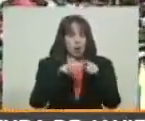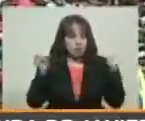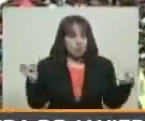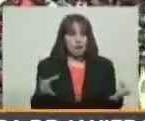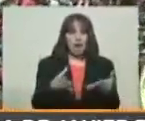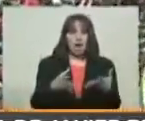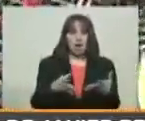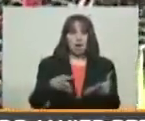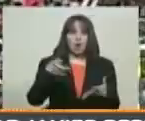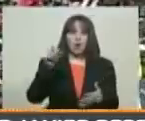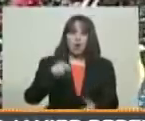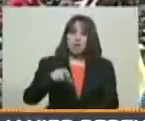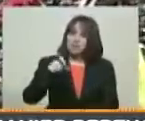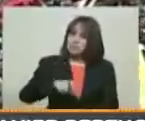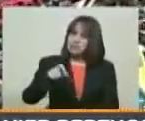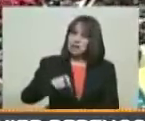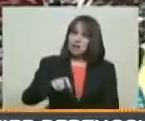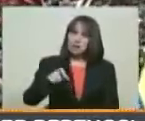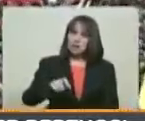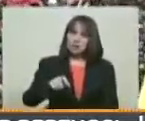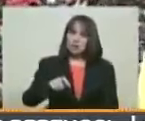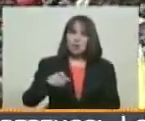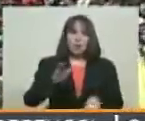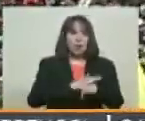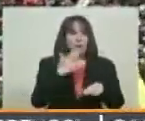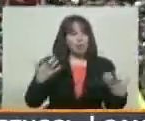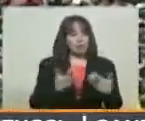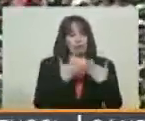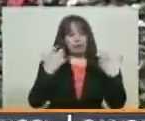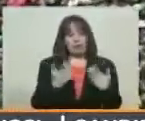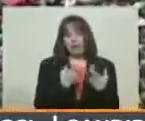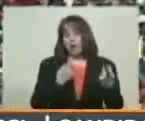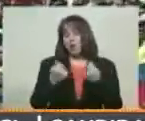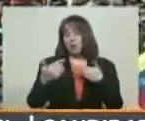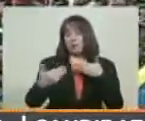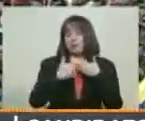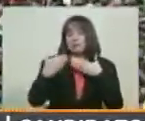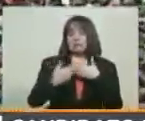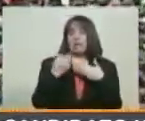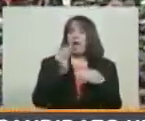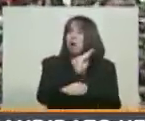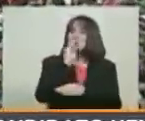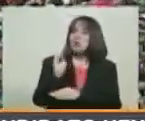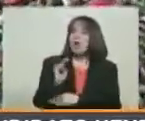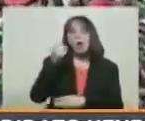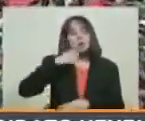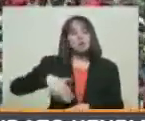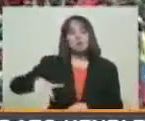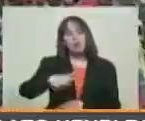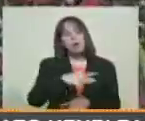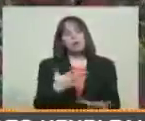necesario en medio de la guerra económica para proteger a nuestro amado pueblo.